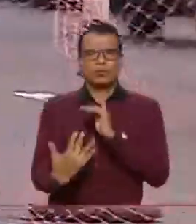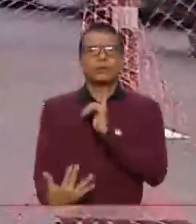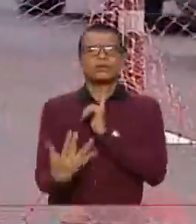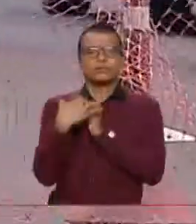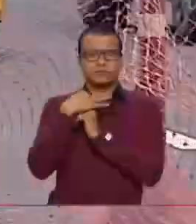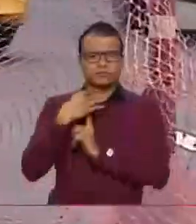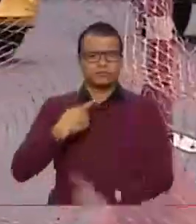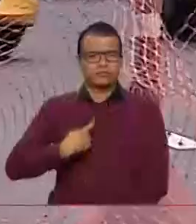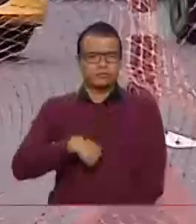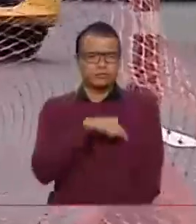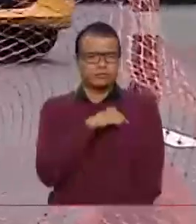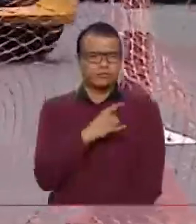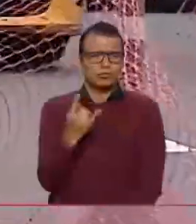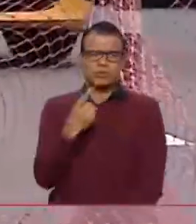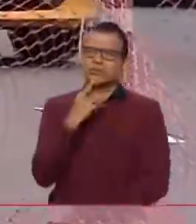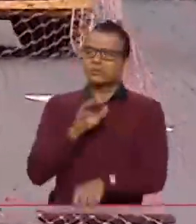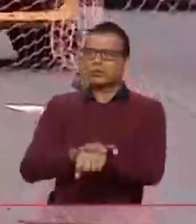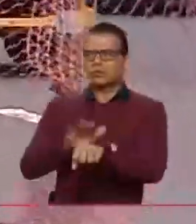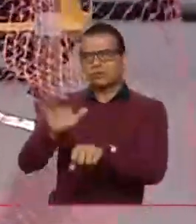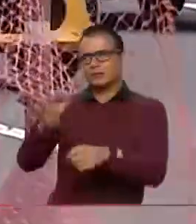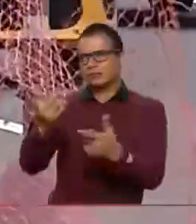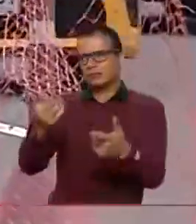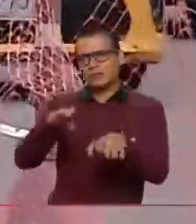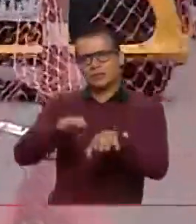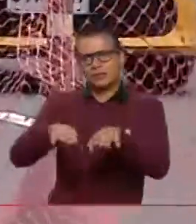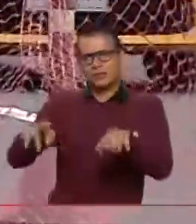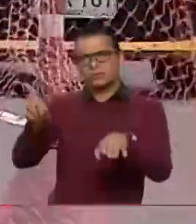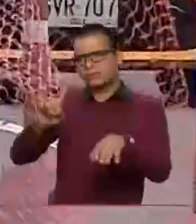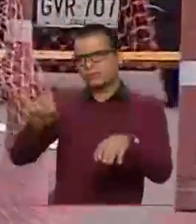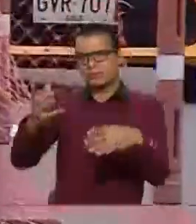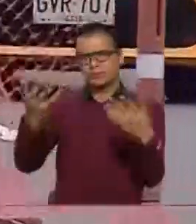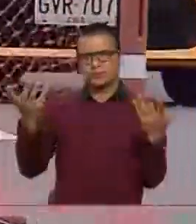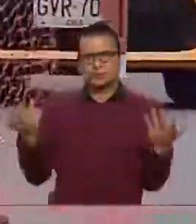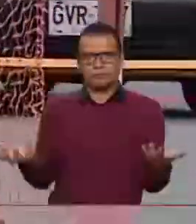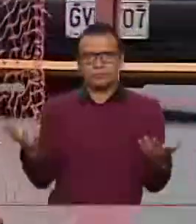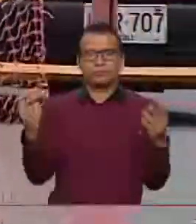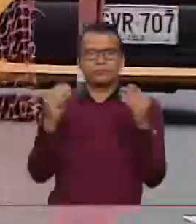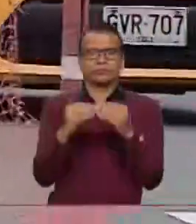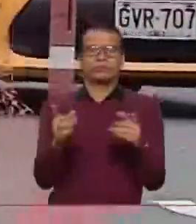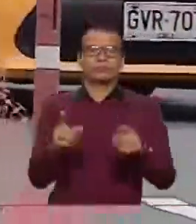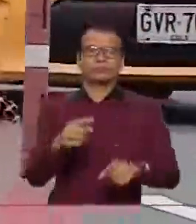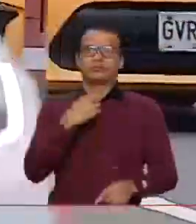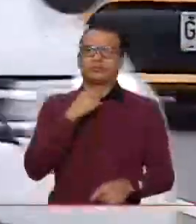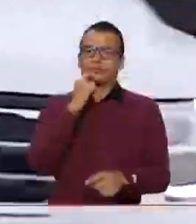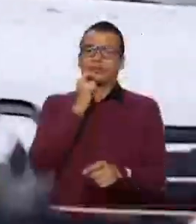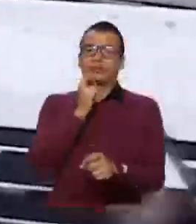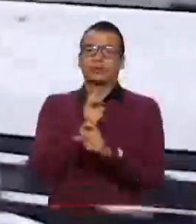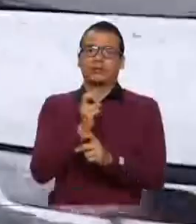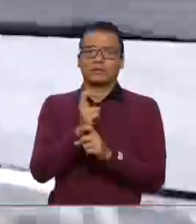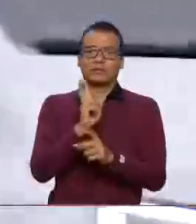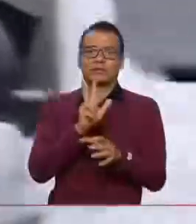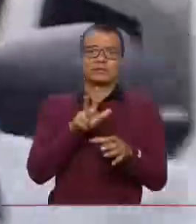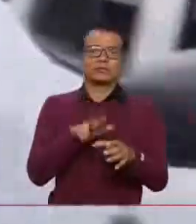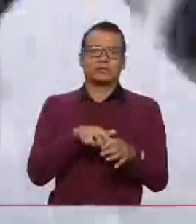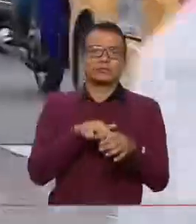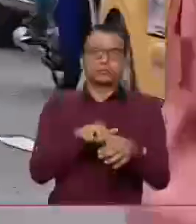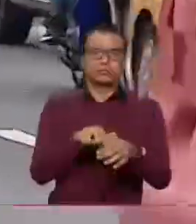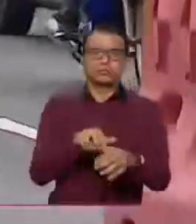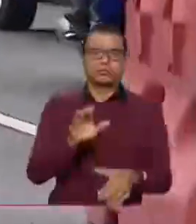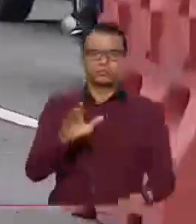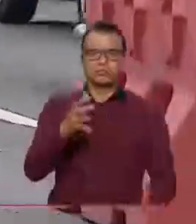residentes cuando alguien les dice que por favor no parqueen en los barrios y la movilidad. Es que ahí podemos